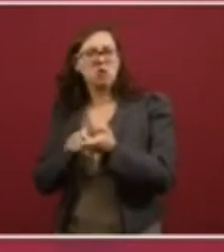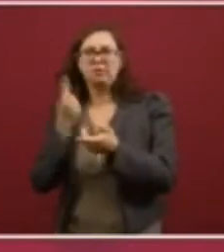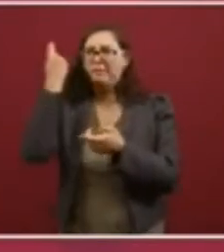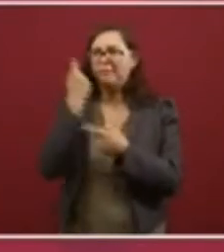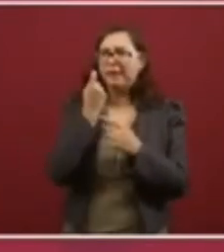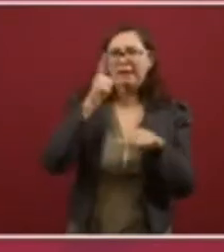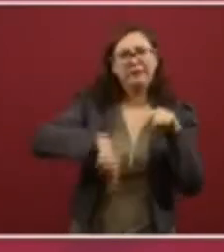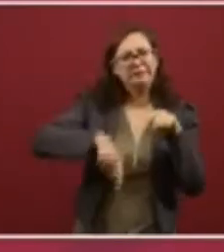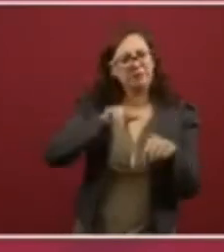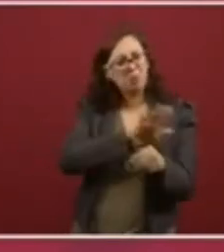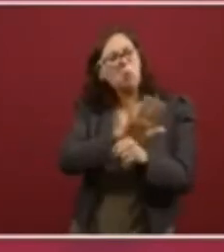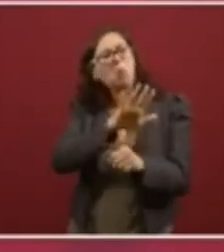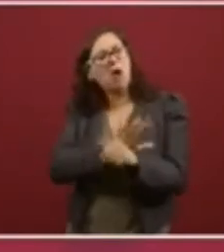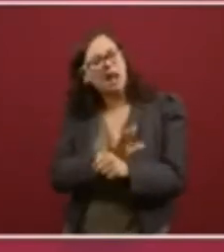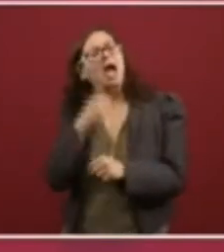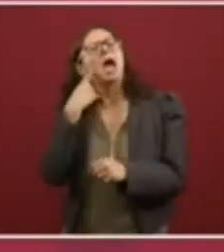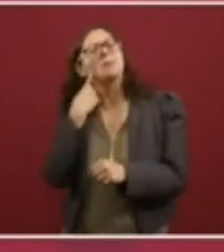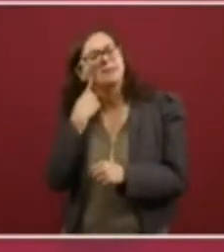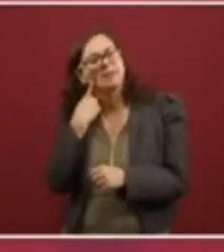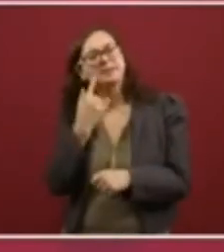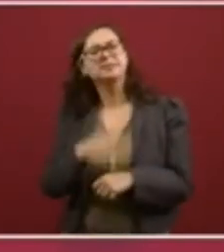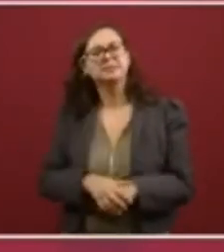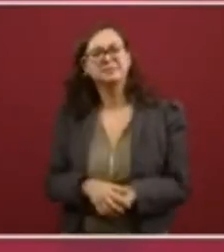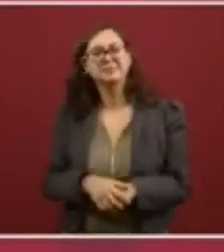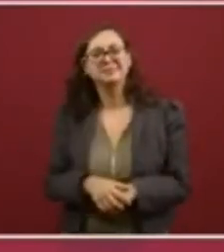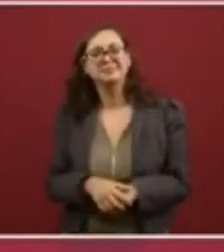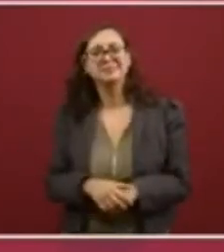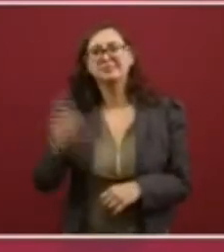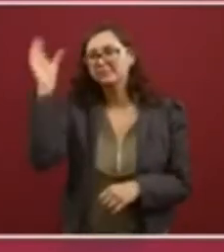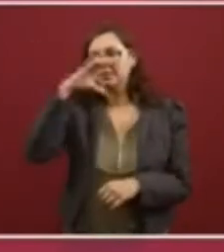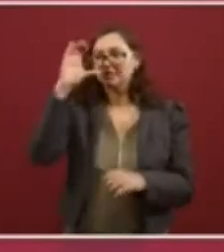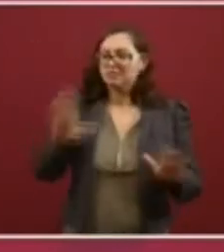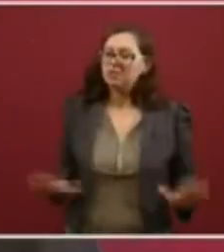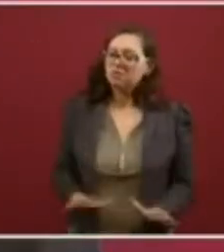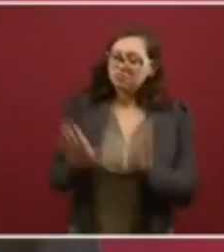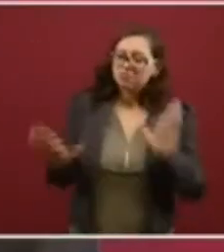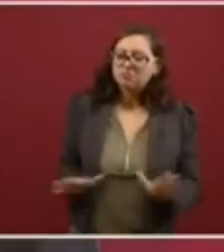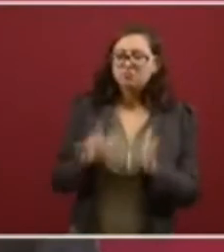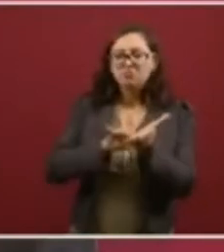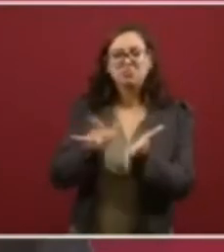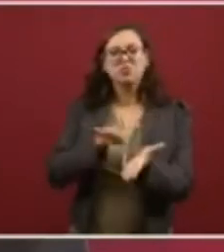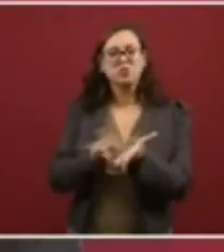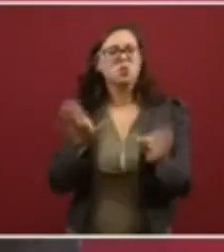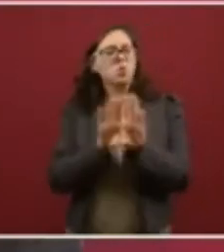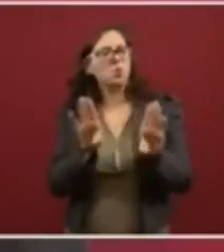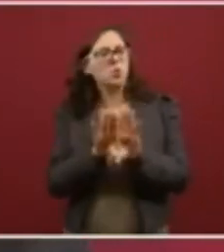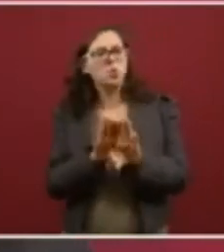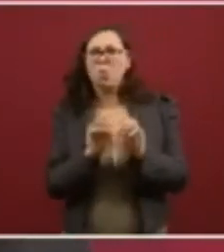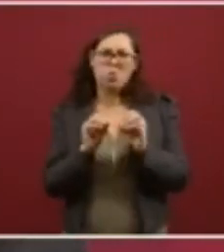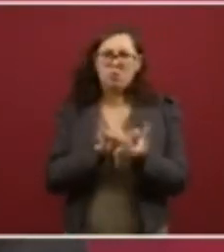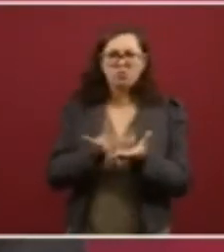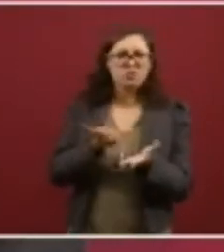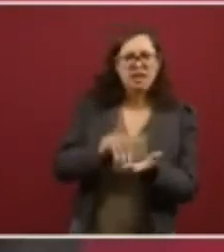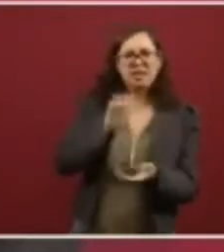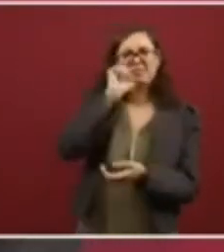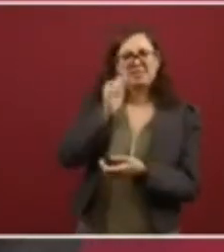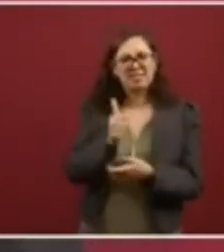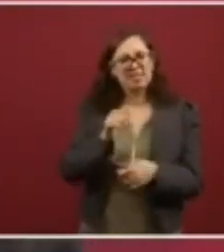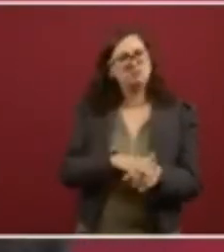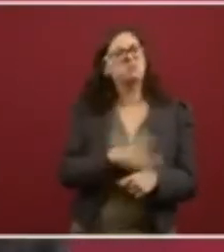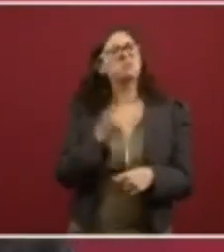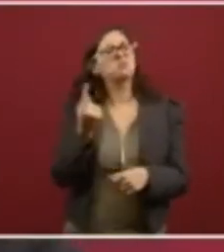becas, ¿sí?, cómo se está apoyando a la ciencia, ¿sí?, por qué no se está apoyando a la